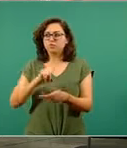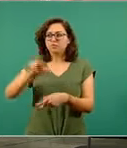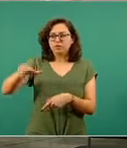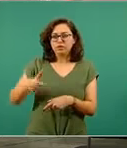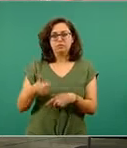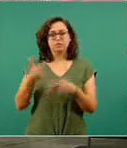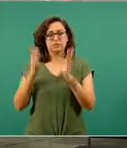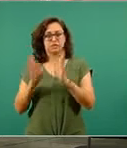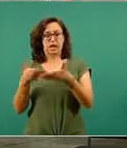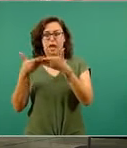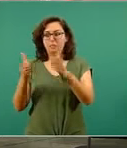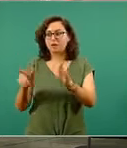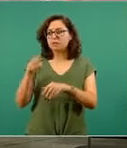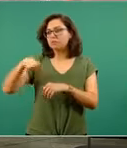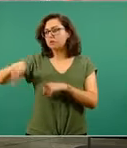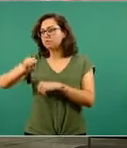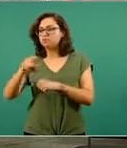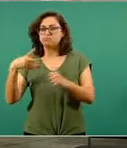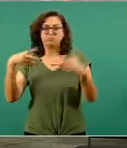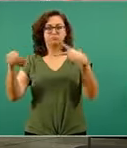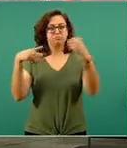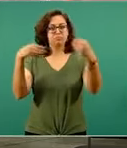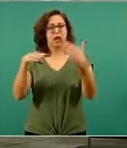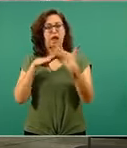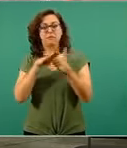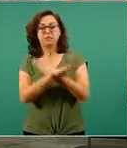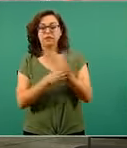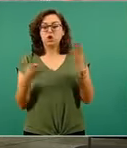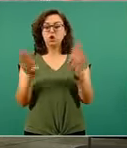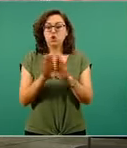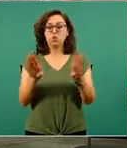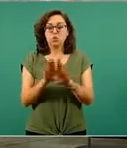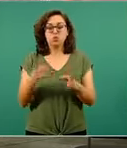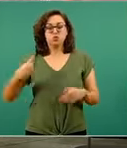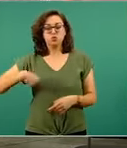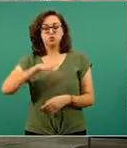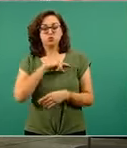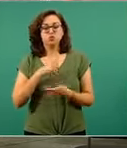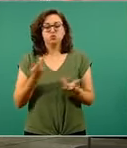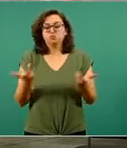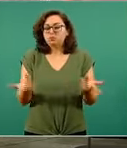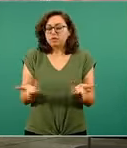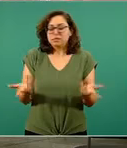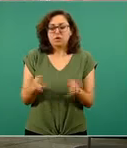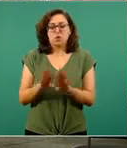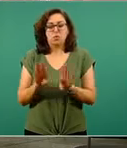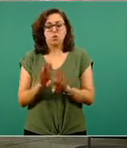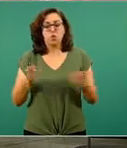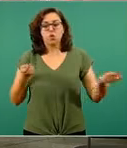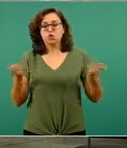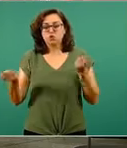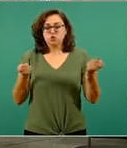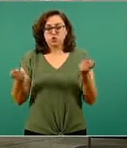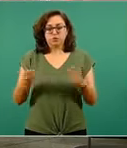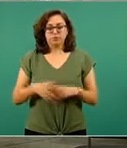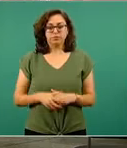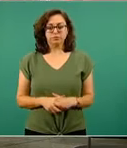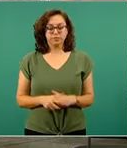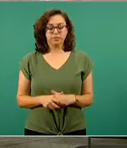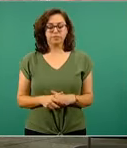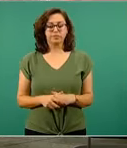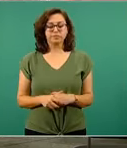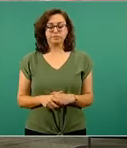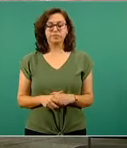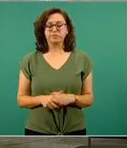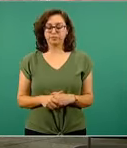las mismas plantas, que podamos tener una acción temprana de control? Gracias. Sí, al contrario, hay muchas